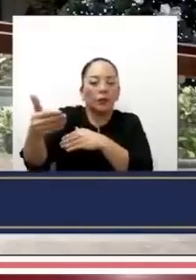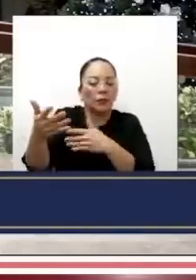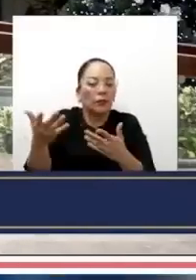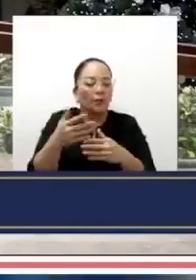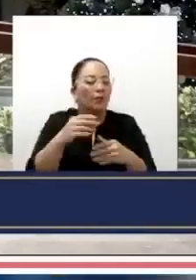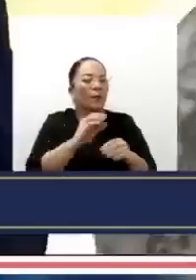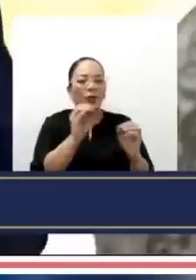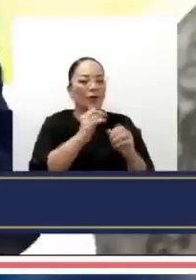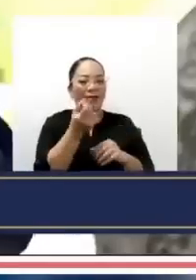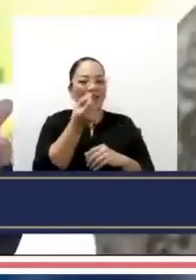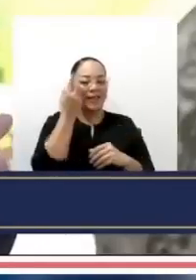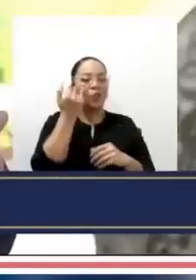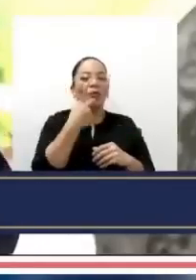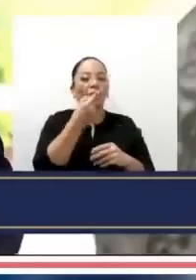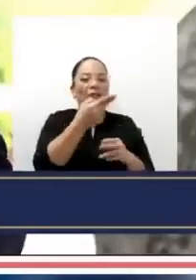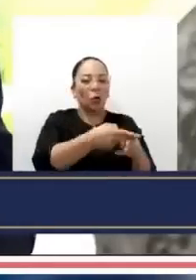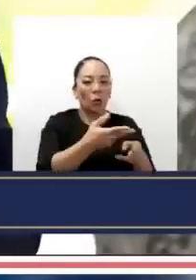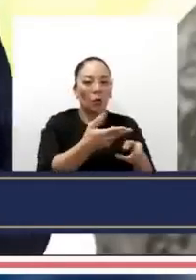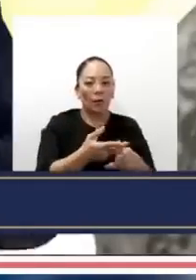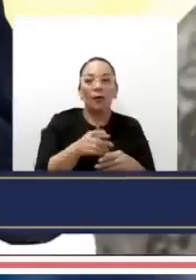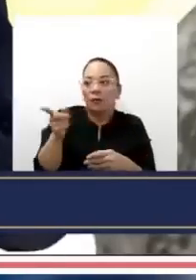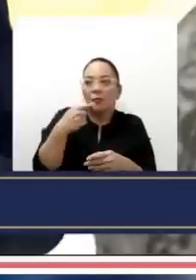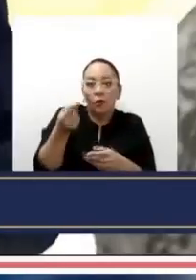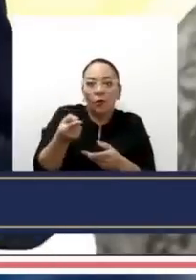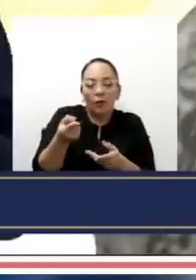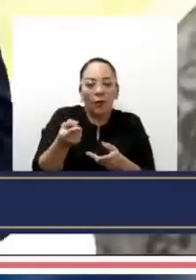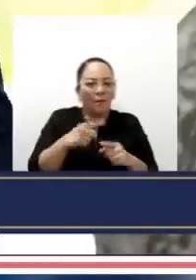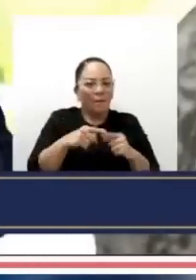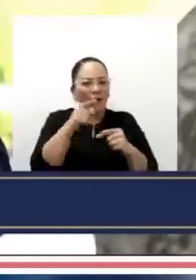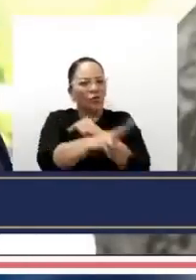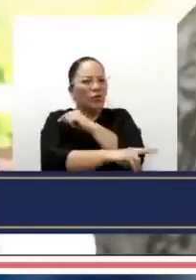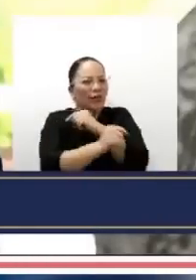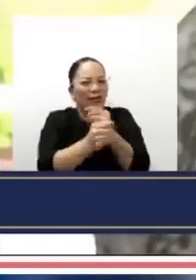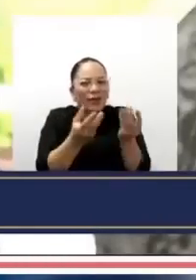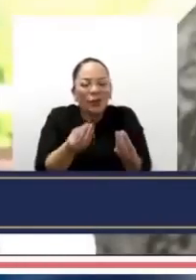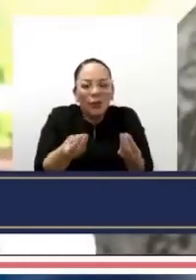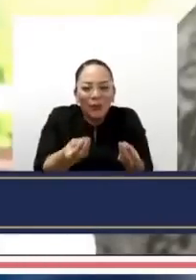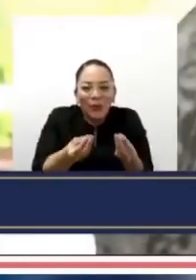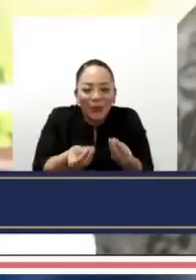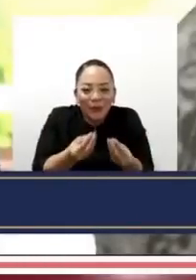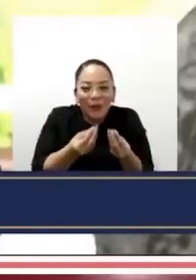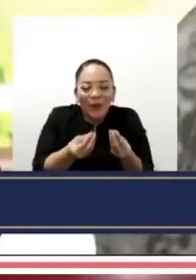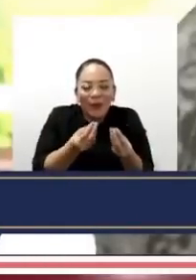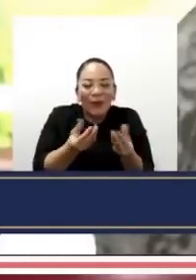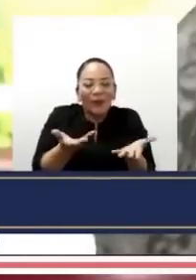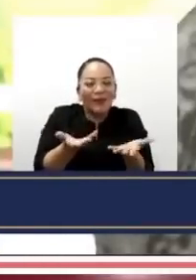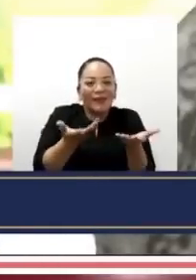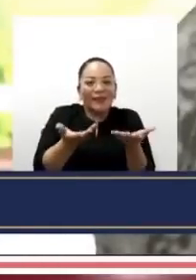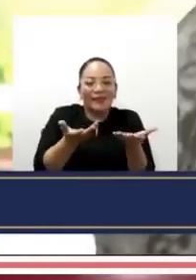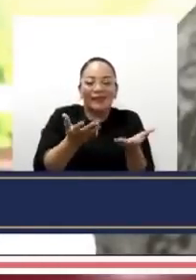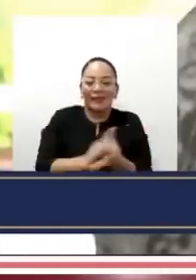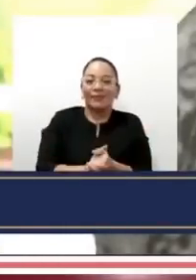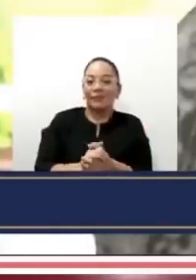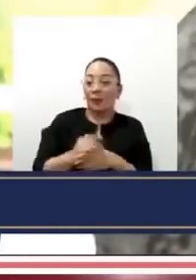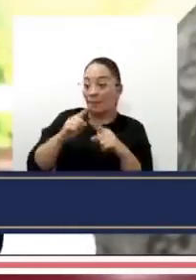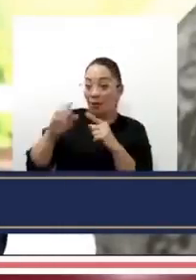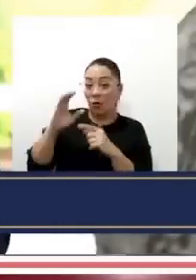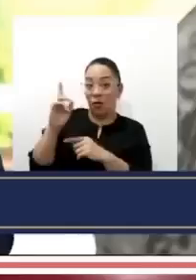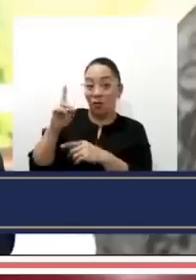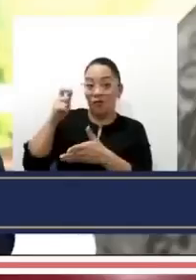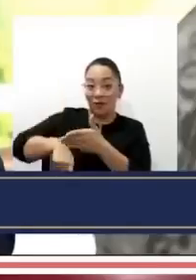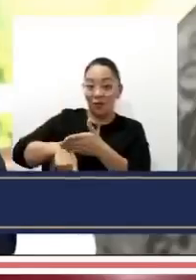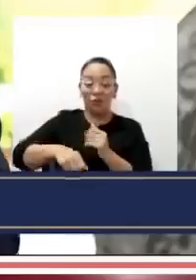entiende es por qué no dar el nombre, que además si lo dio, va a ser un delito. Es que es una cosa... Pero don Carlos lo firmó.